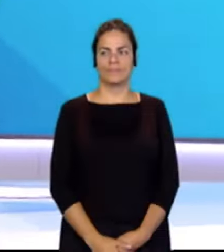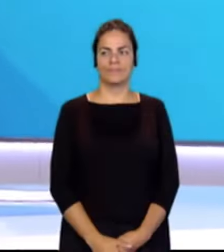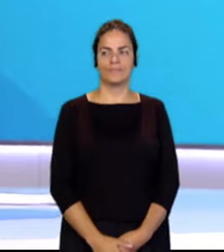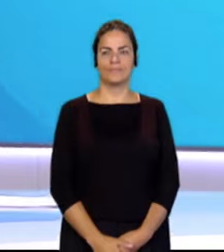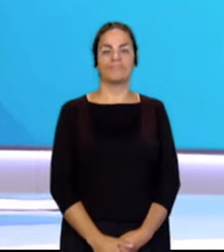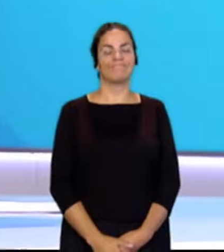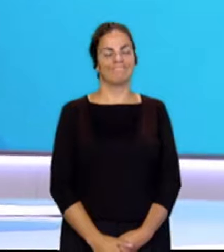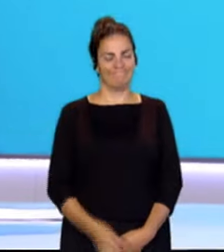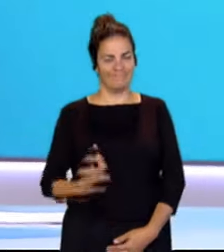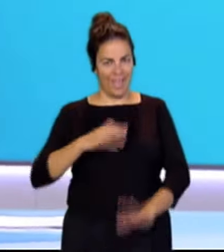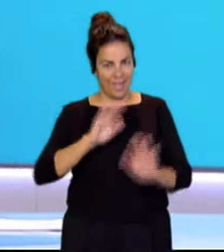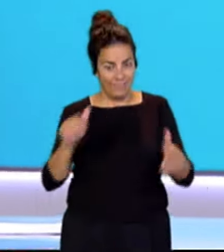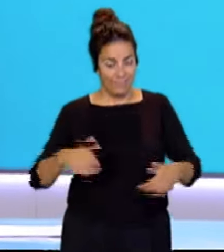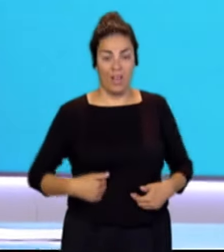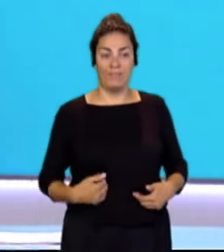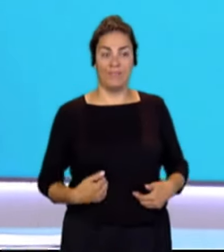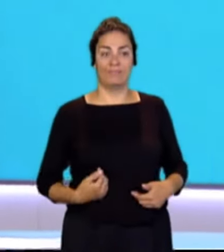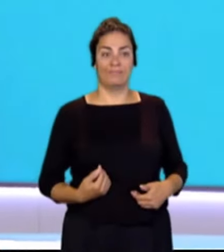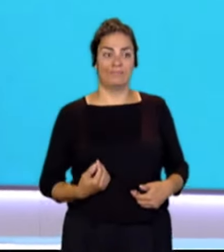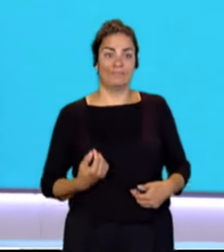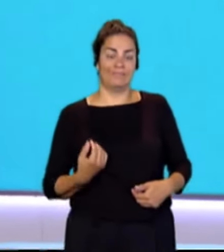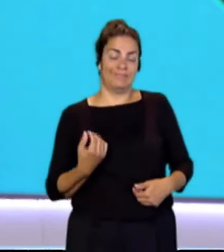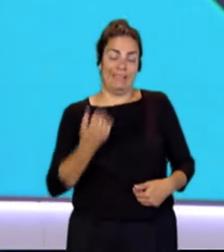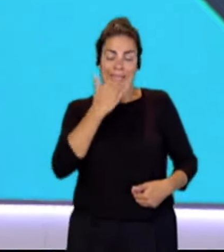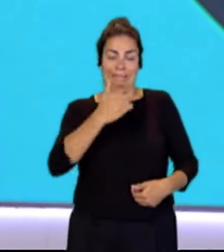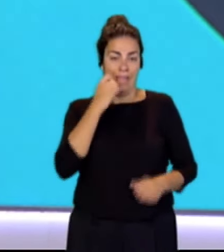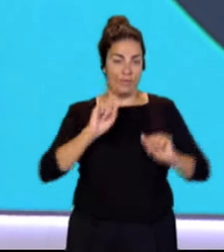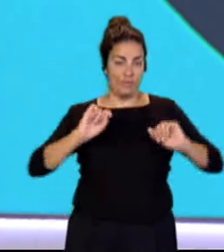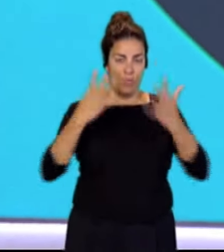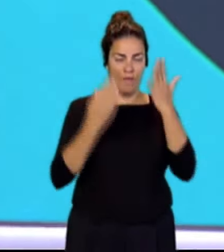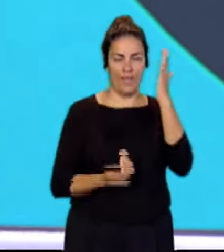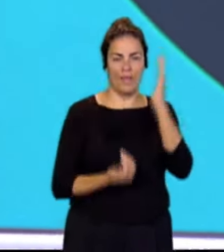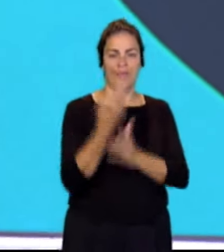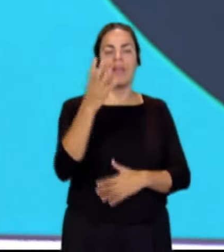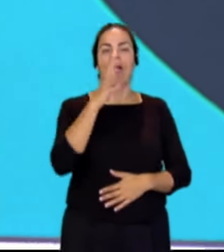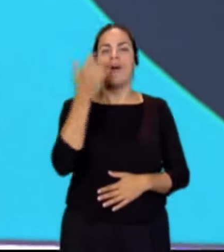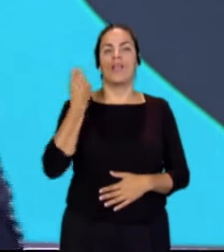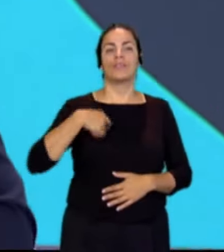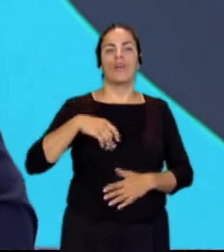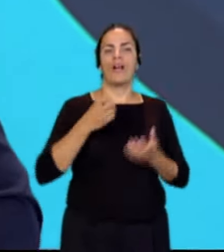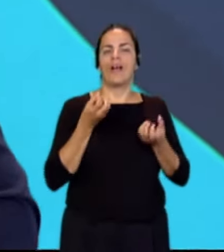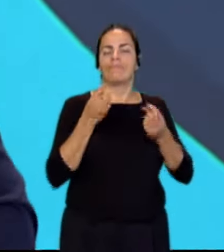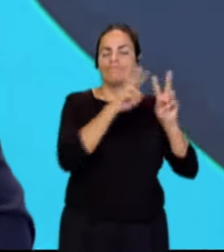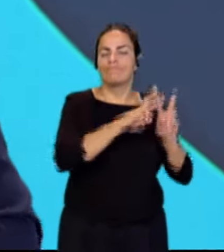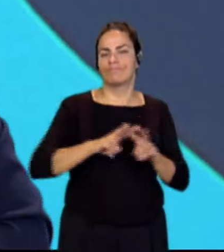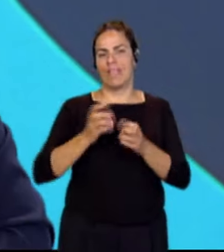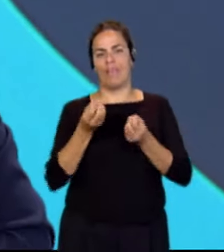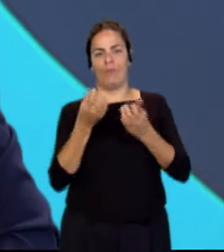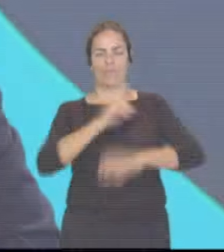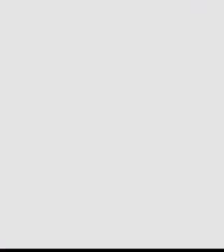ya estamos de vuelta queda un minuto para las 9 de la mañana y es momento ya de repasar toda la información